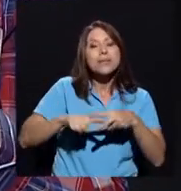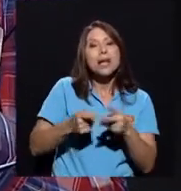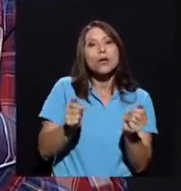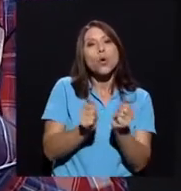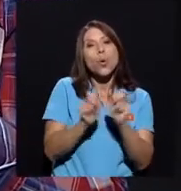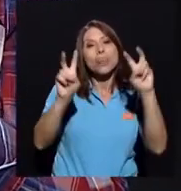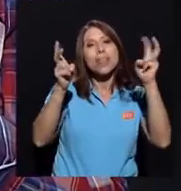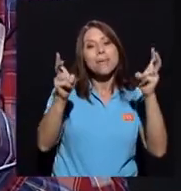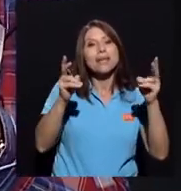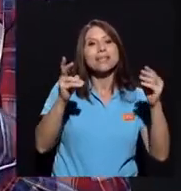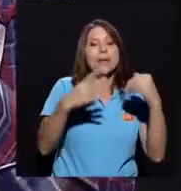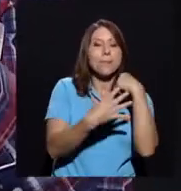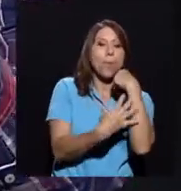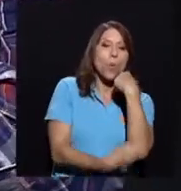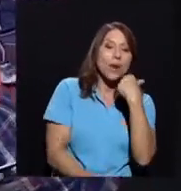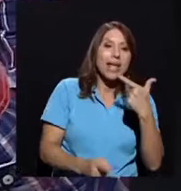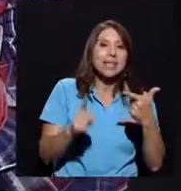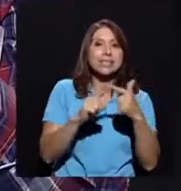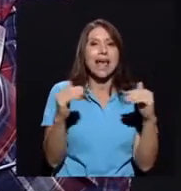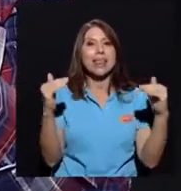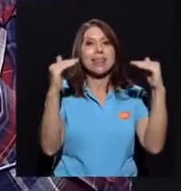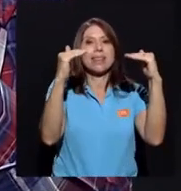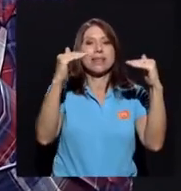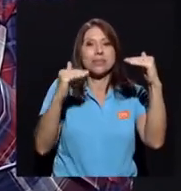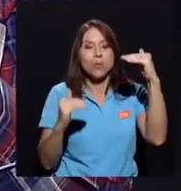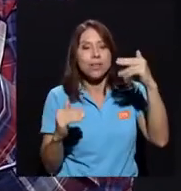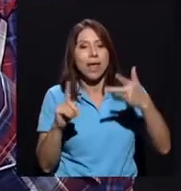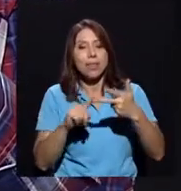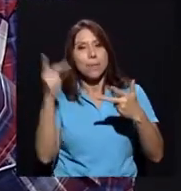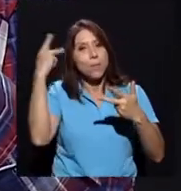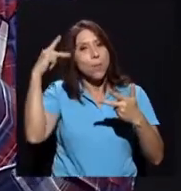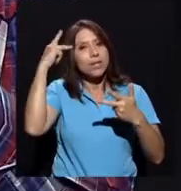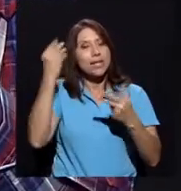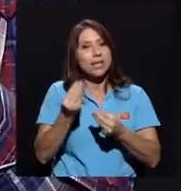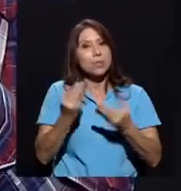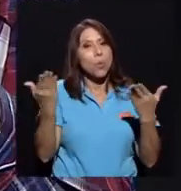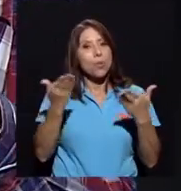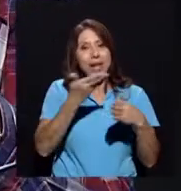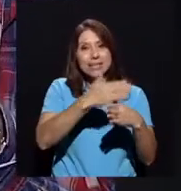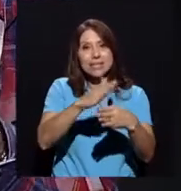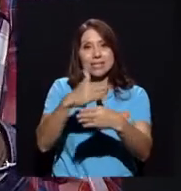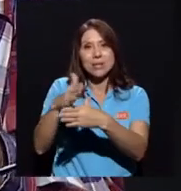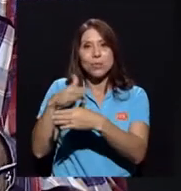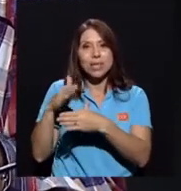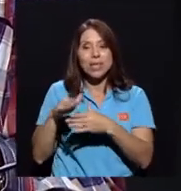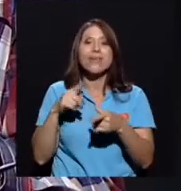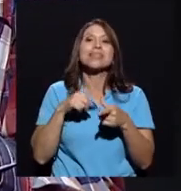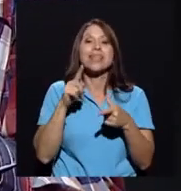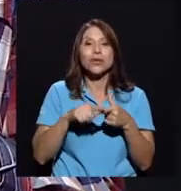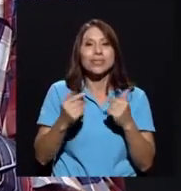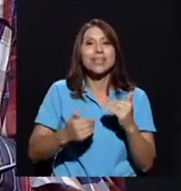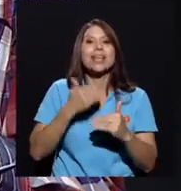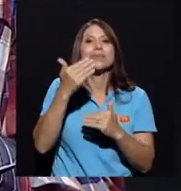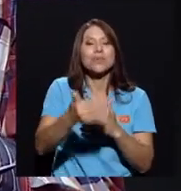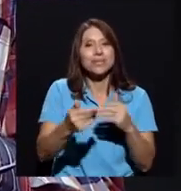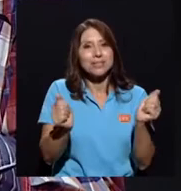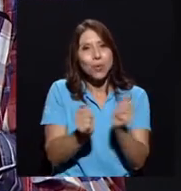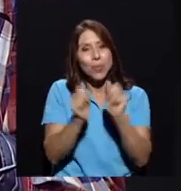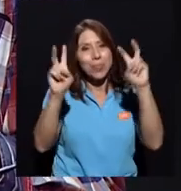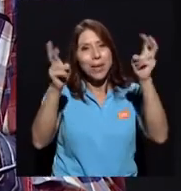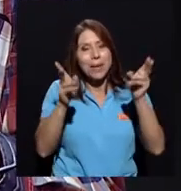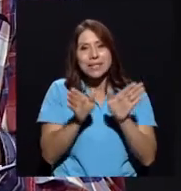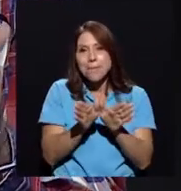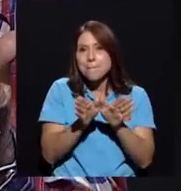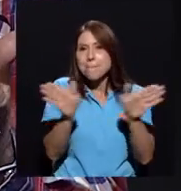la desigualdad las políticas públicas distributivas y de ahí entonces si pasamos a los temas macroeconómicos brackets